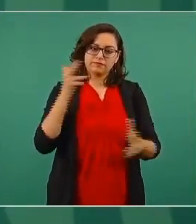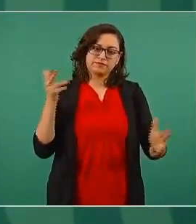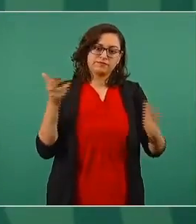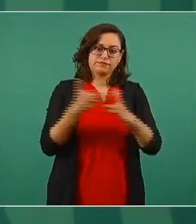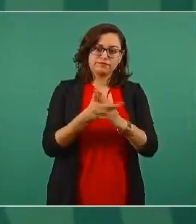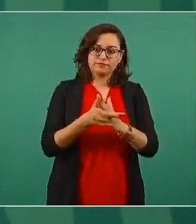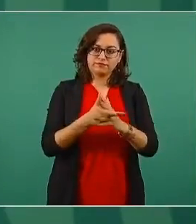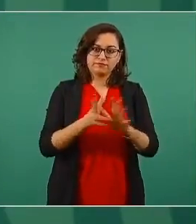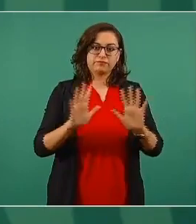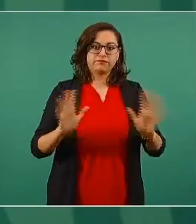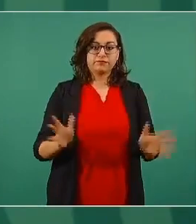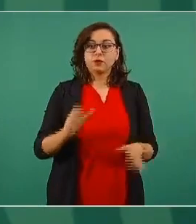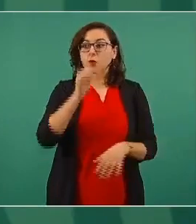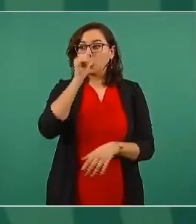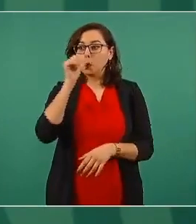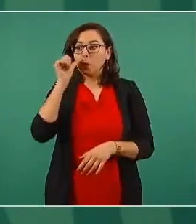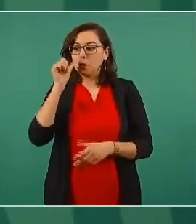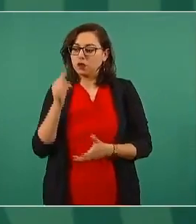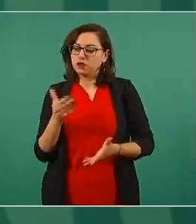entra triunfante Juárez.